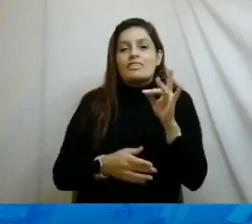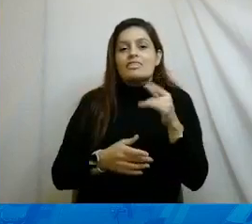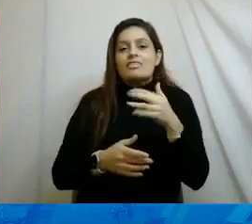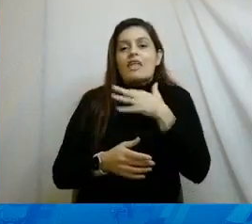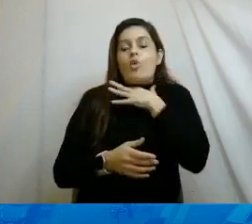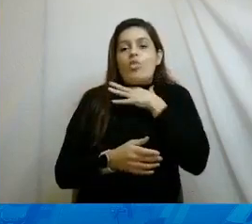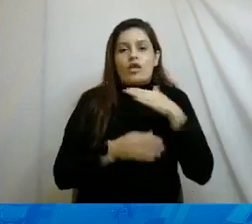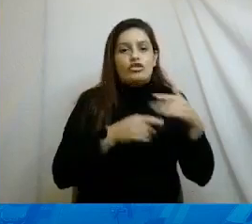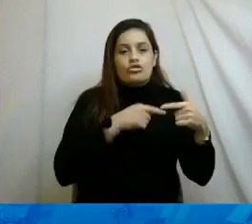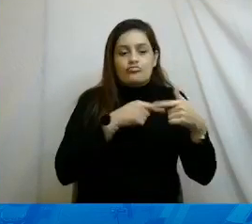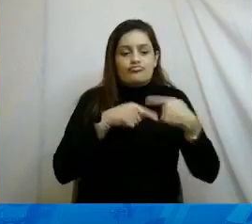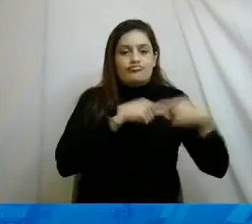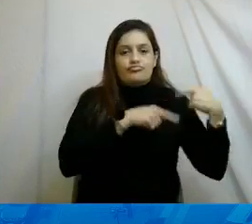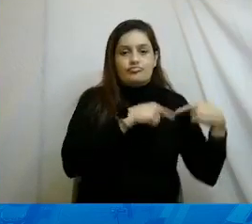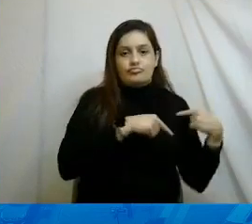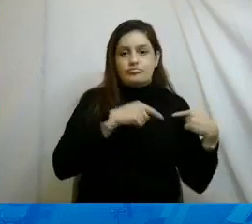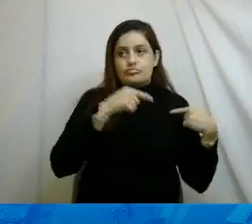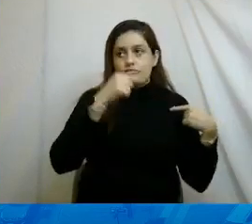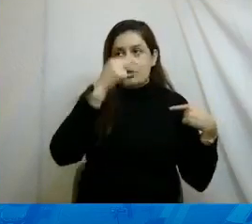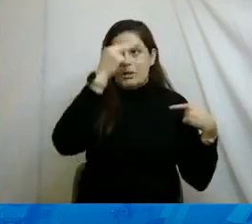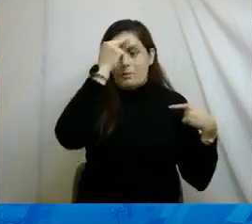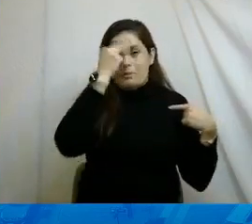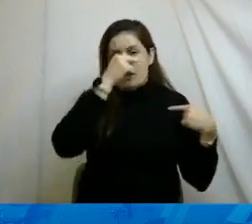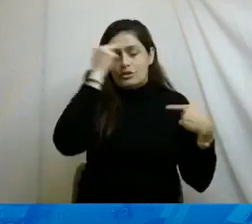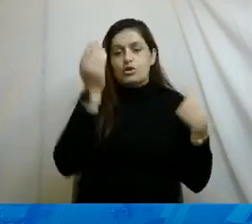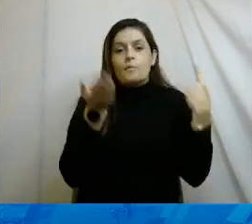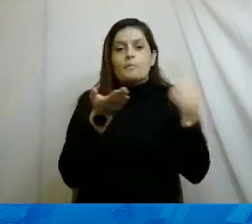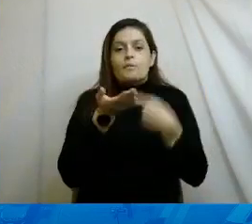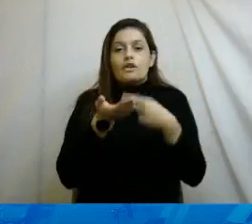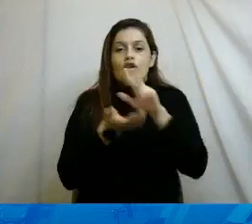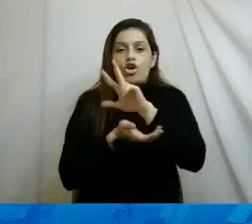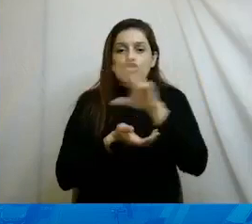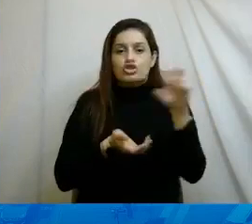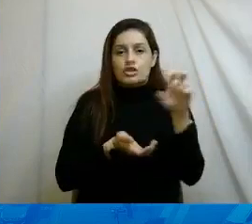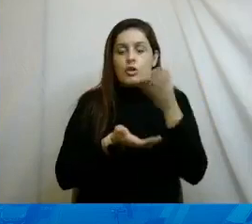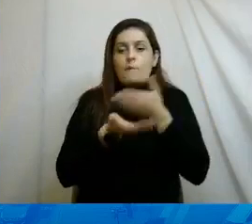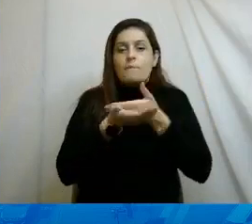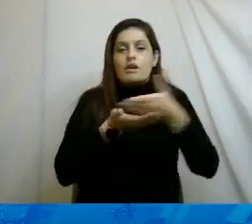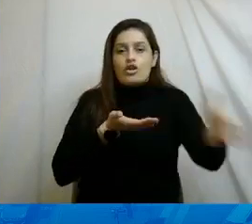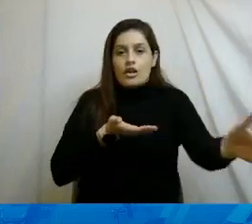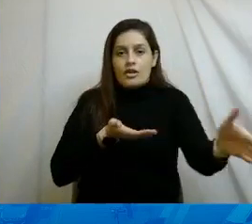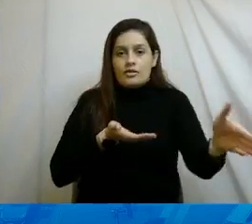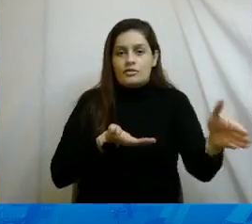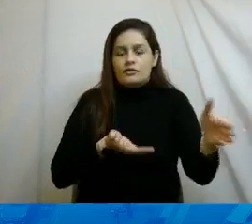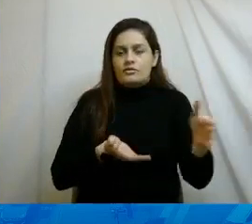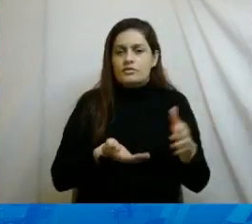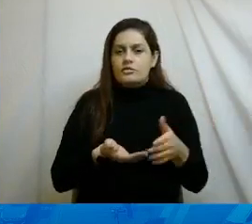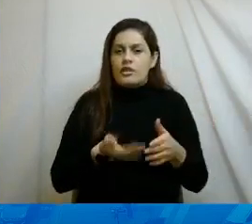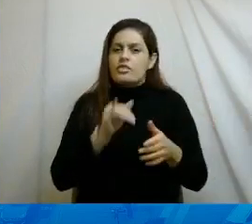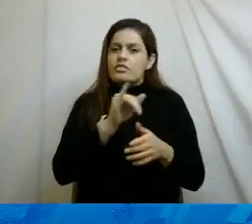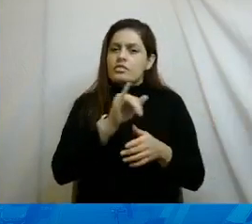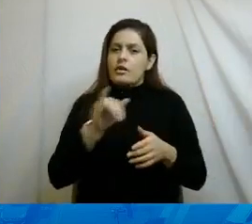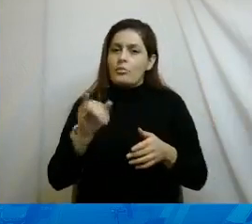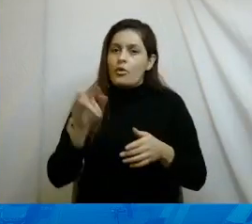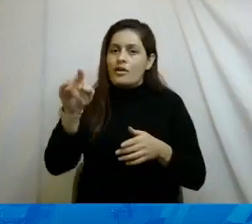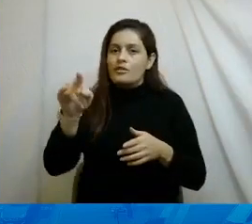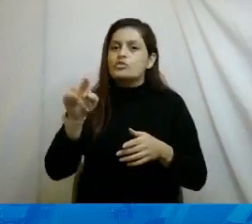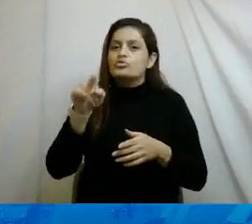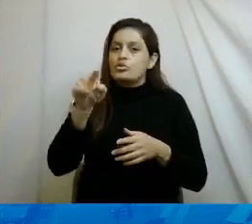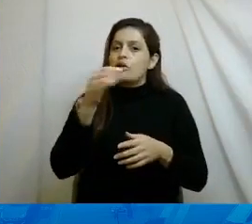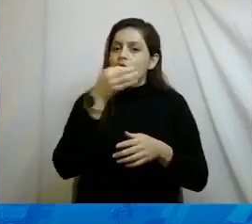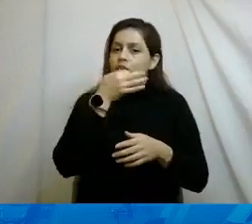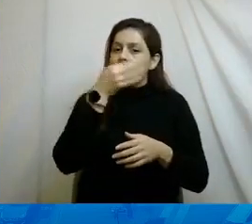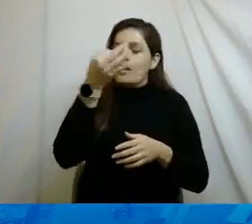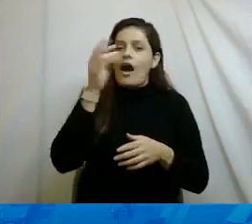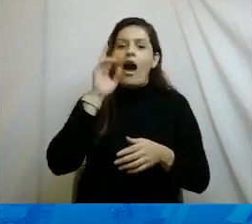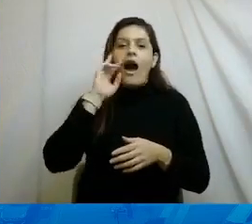marzo eran 1.800 millones de pesos de deuda flotante. Usted el punto de prensa lo hizo en abril.